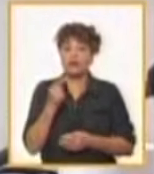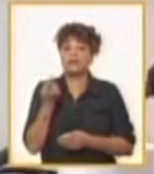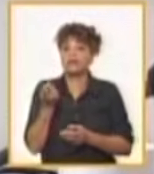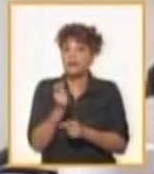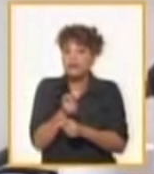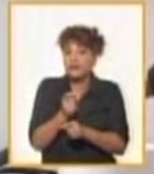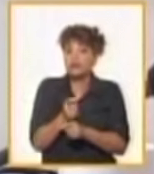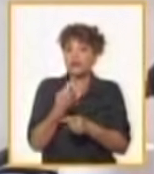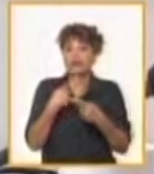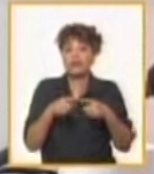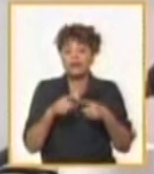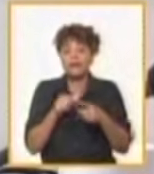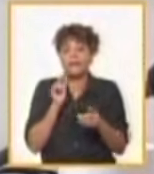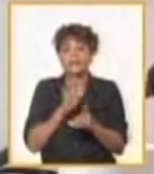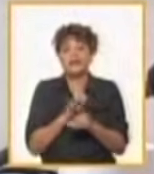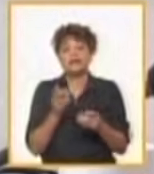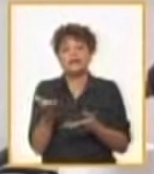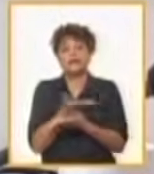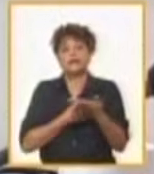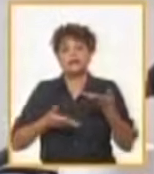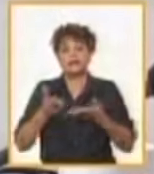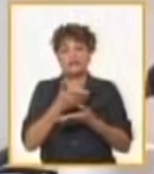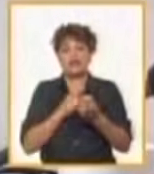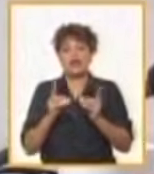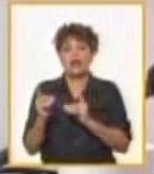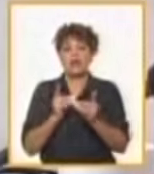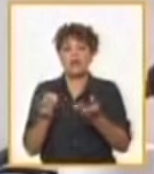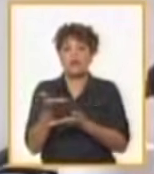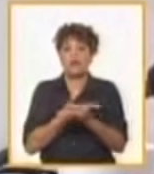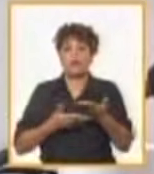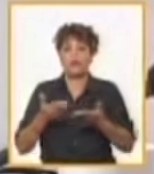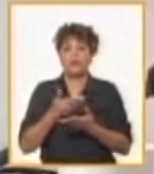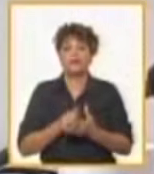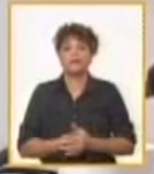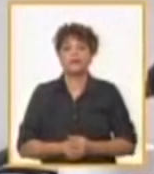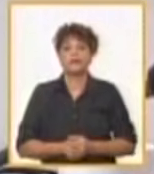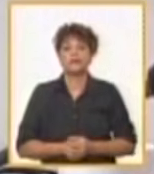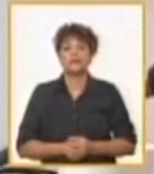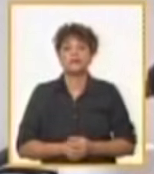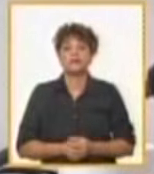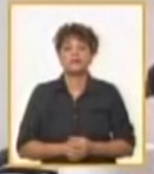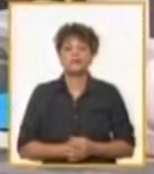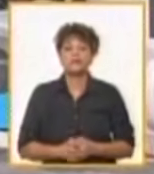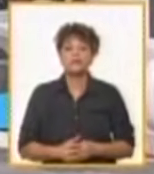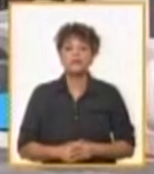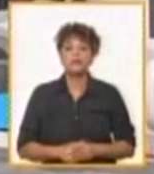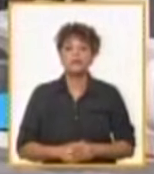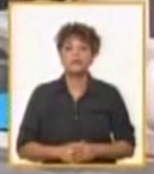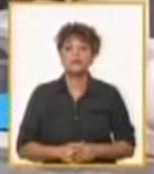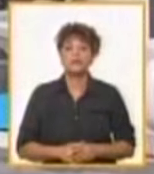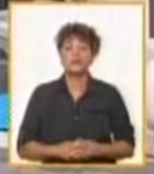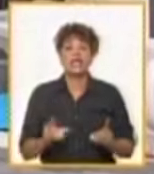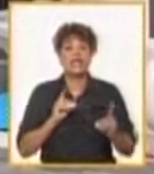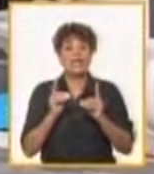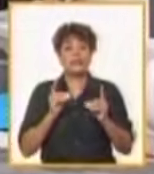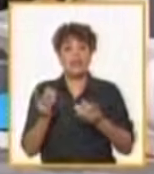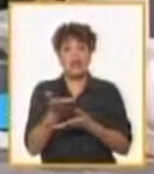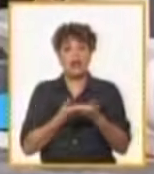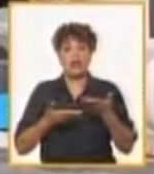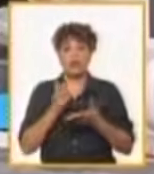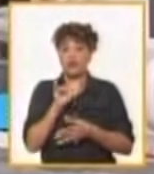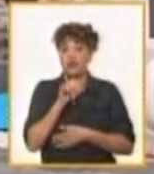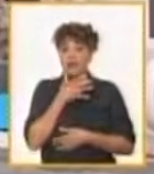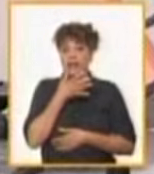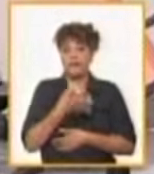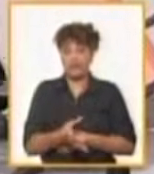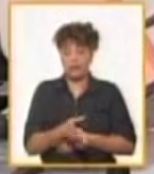del diálogo, no es solo el cierre de 3 días de debates puntuales en esa fecha. Y un diálogo que, por supuesto, con un líder como Fidel